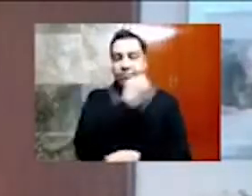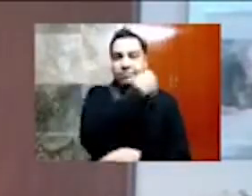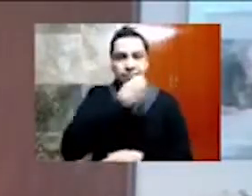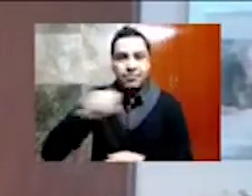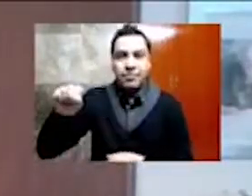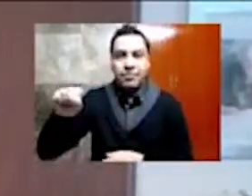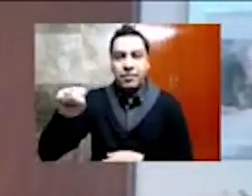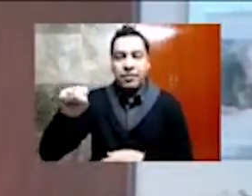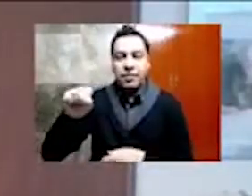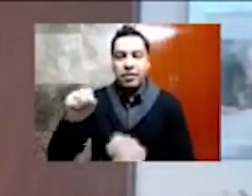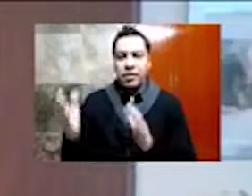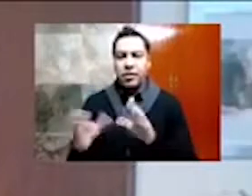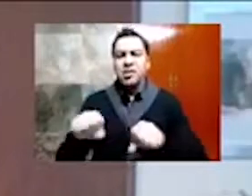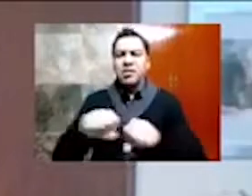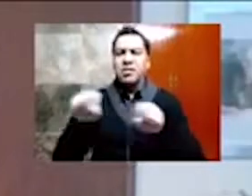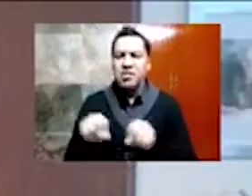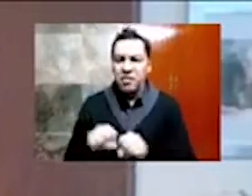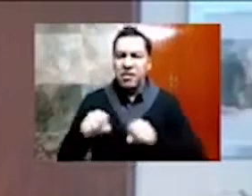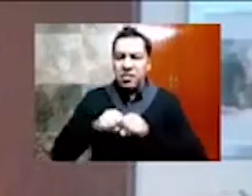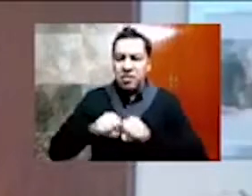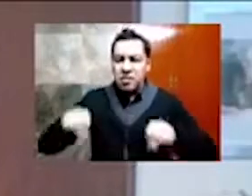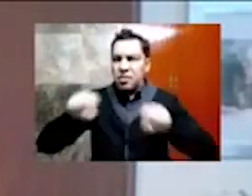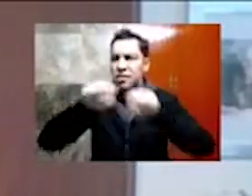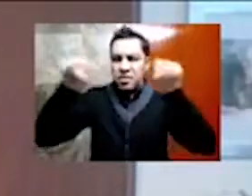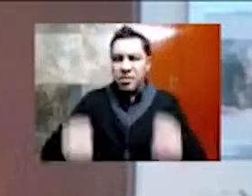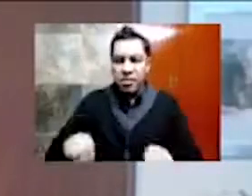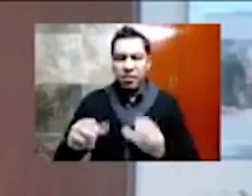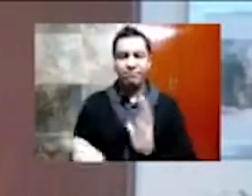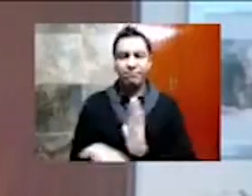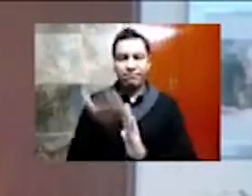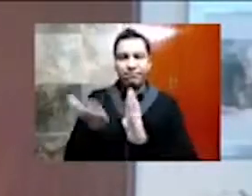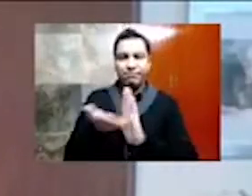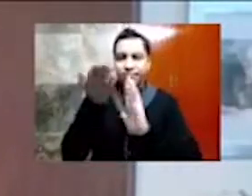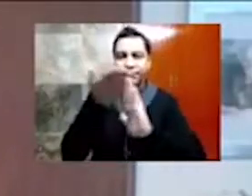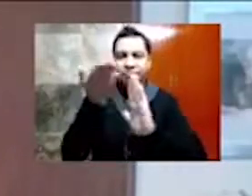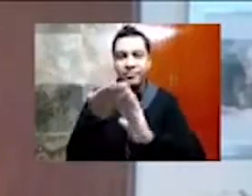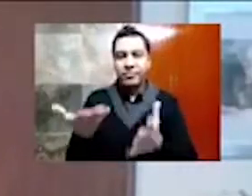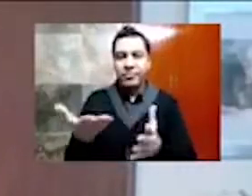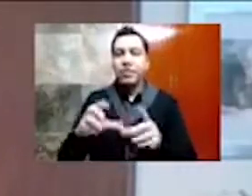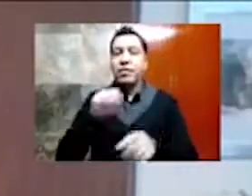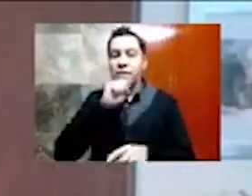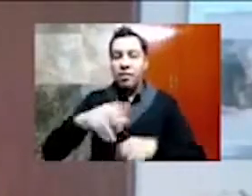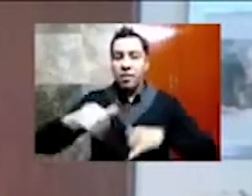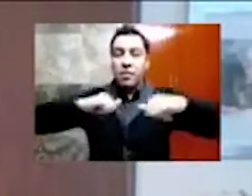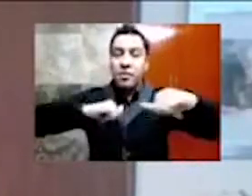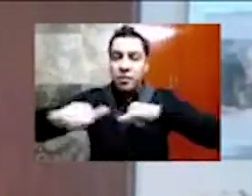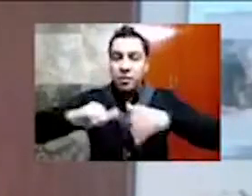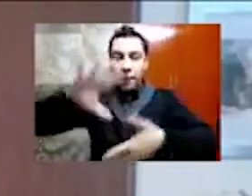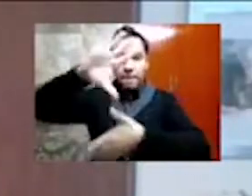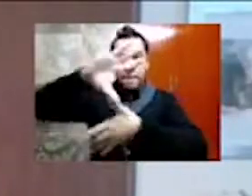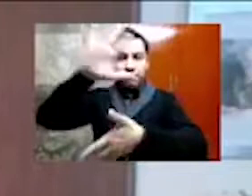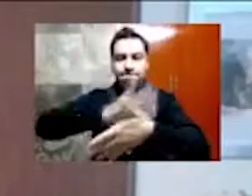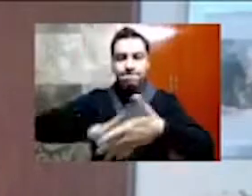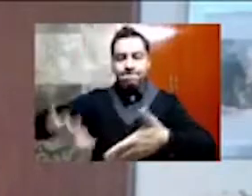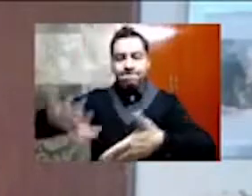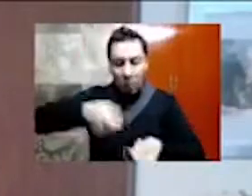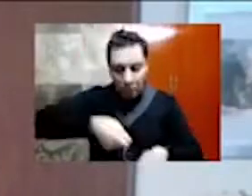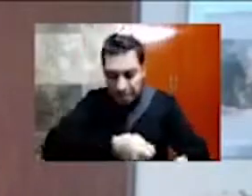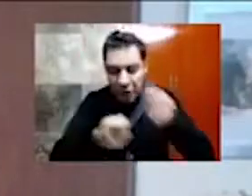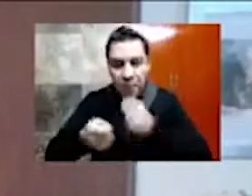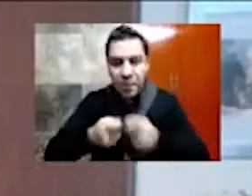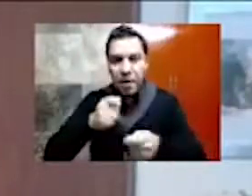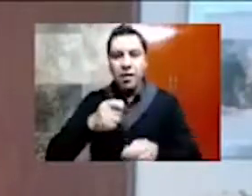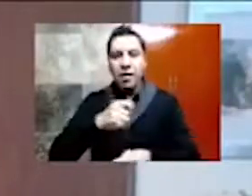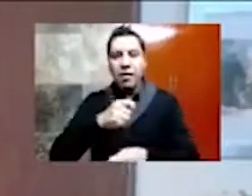sistemas constructivos, conservación y restauración de patrimonio edificado, urbanismo mesoamericano, arqueología general y